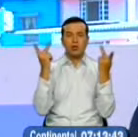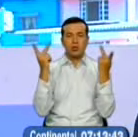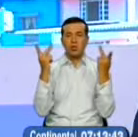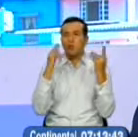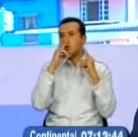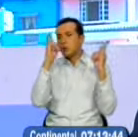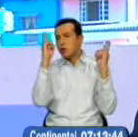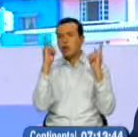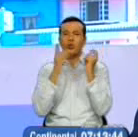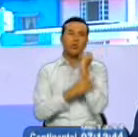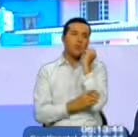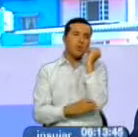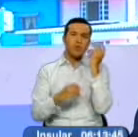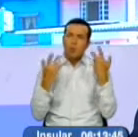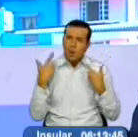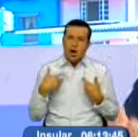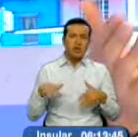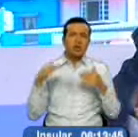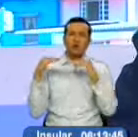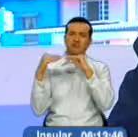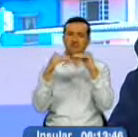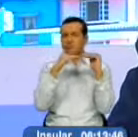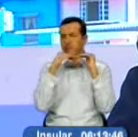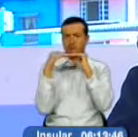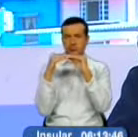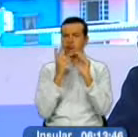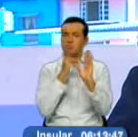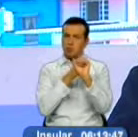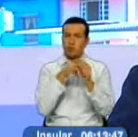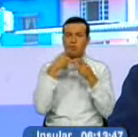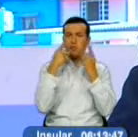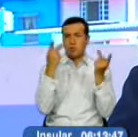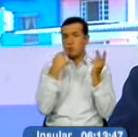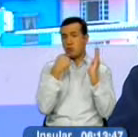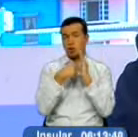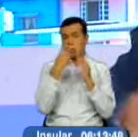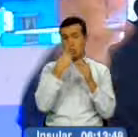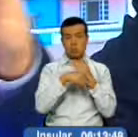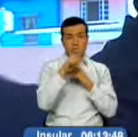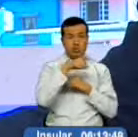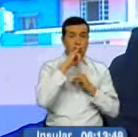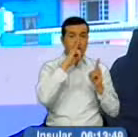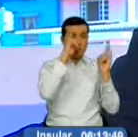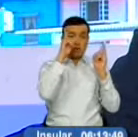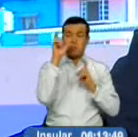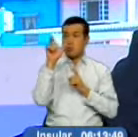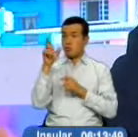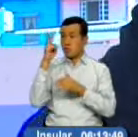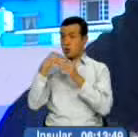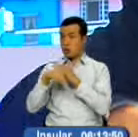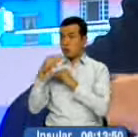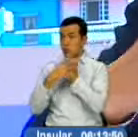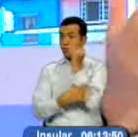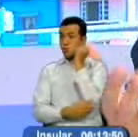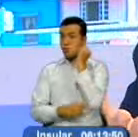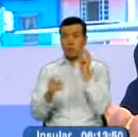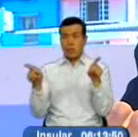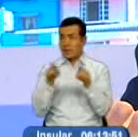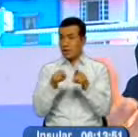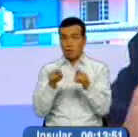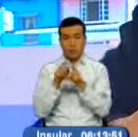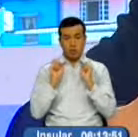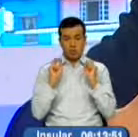diferenciación entre lo público y la persona. Un hijo de una persona rica o un hijo de una persona pobre puede tener las